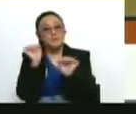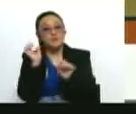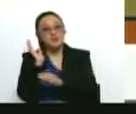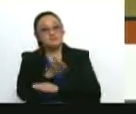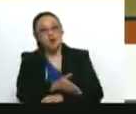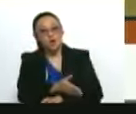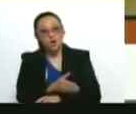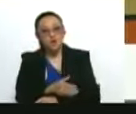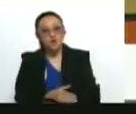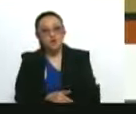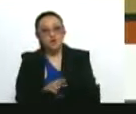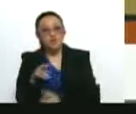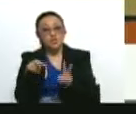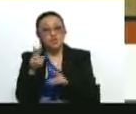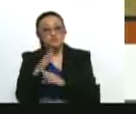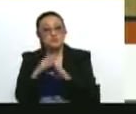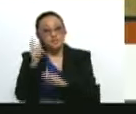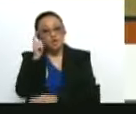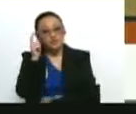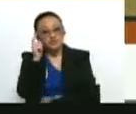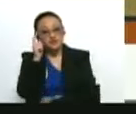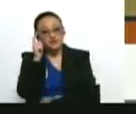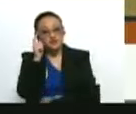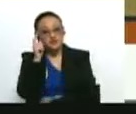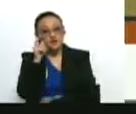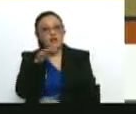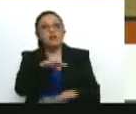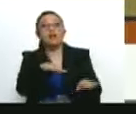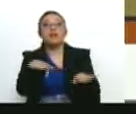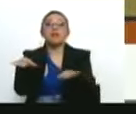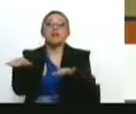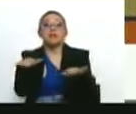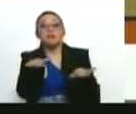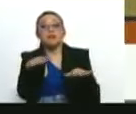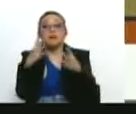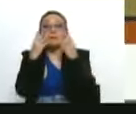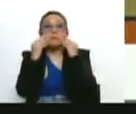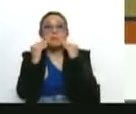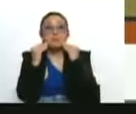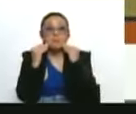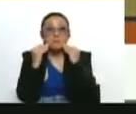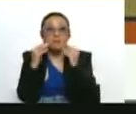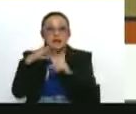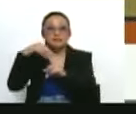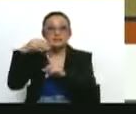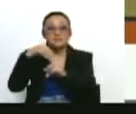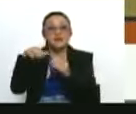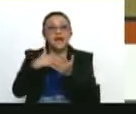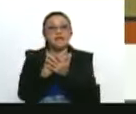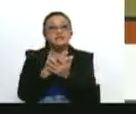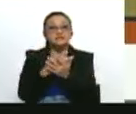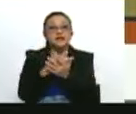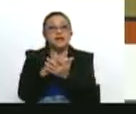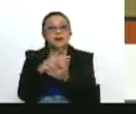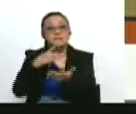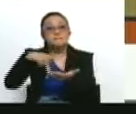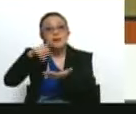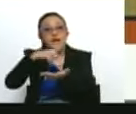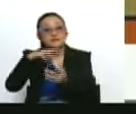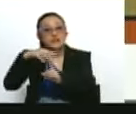derrotados. Y a las 12 del mediodía andaban como zombies. Del distribuidor Altamira a la plaza Altamira, no hallaban qué